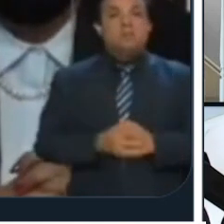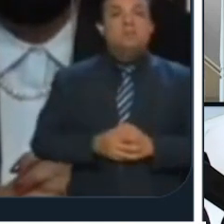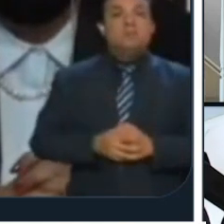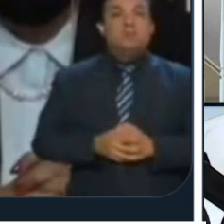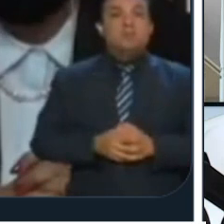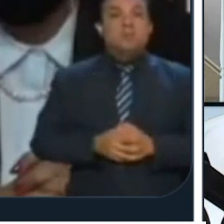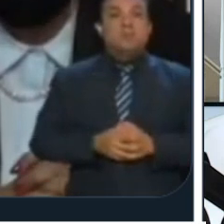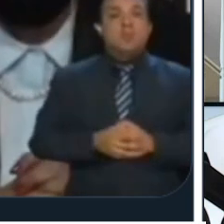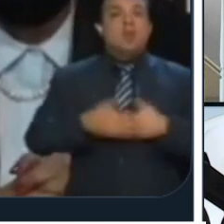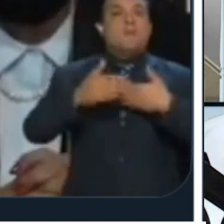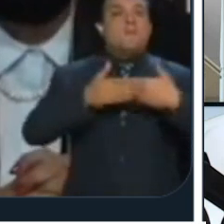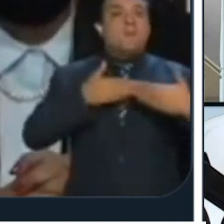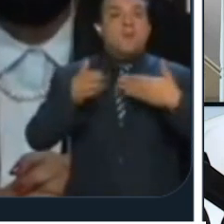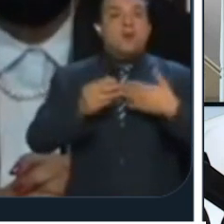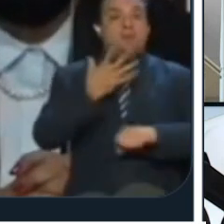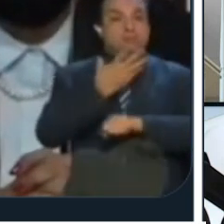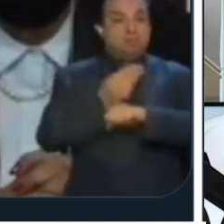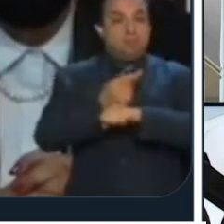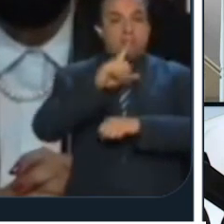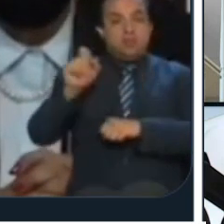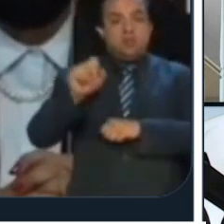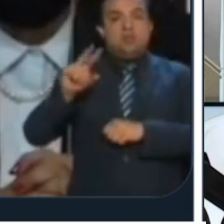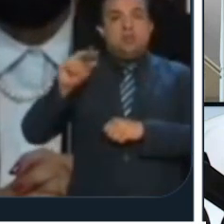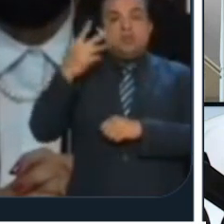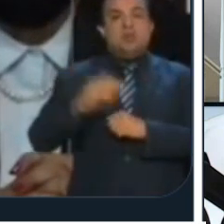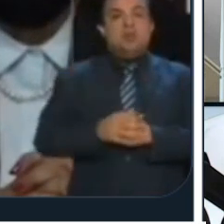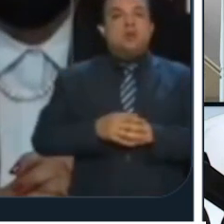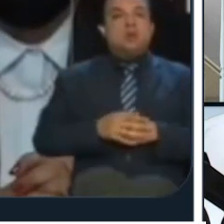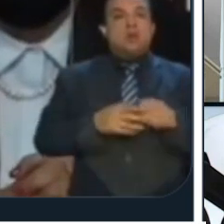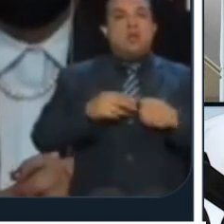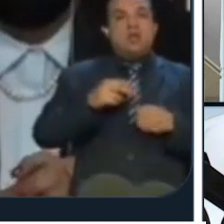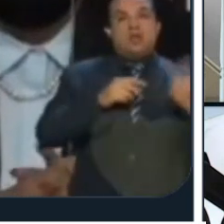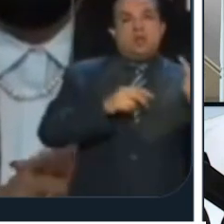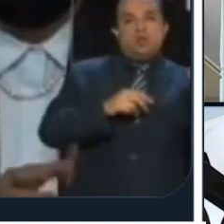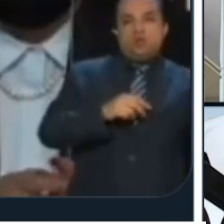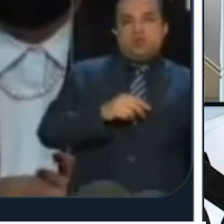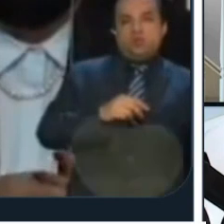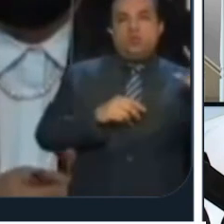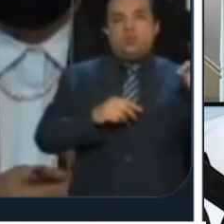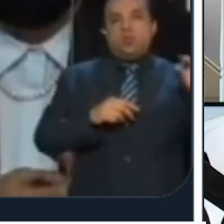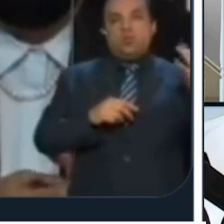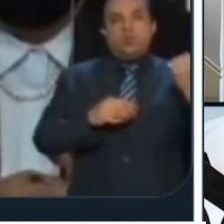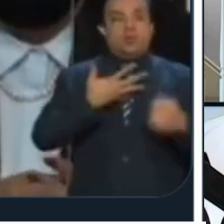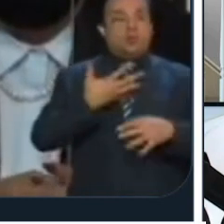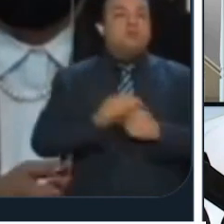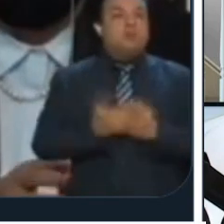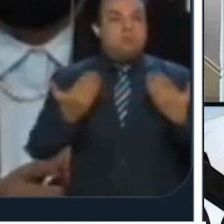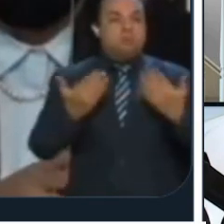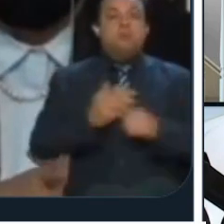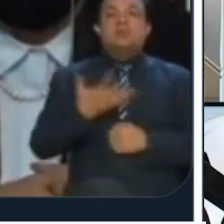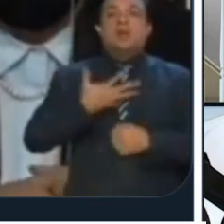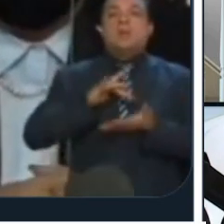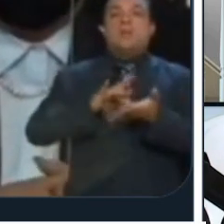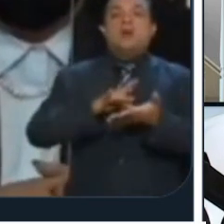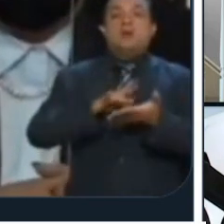se remodelaron 185 de los 249 existentes. Apoyamos con infraestructura y protección